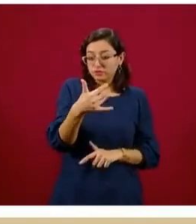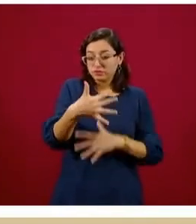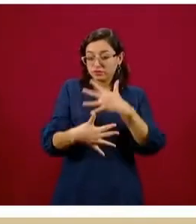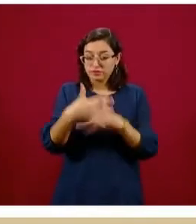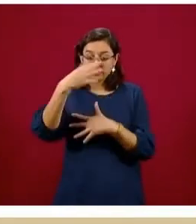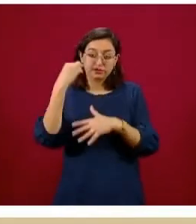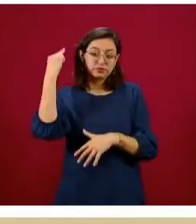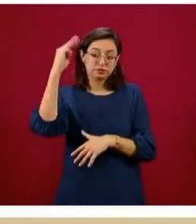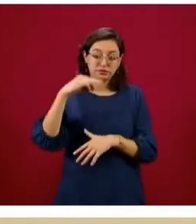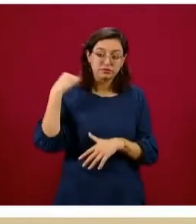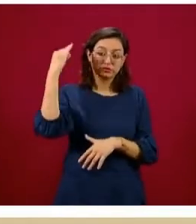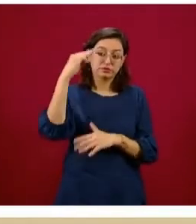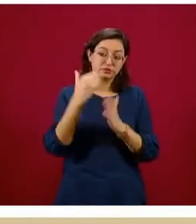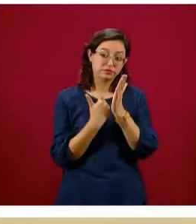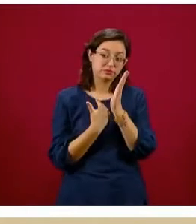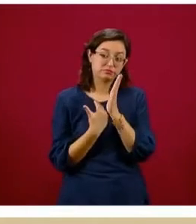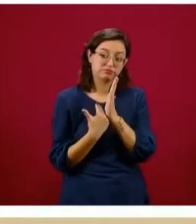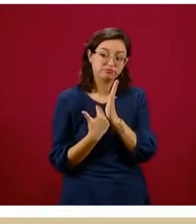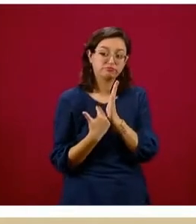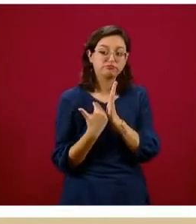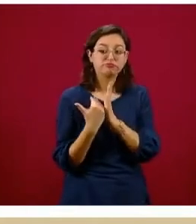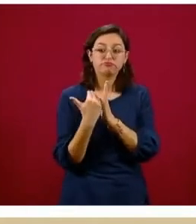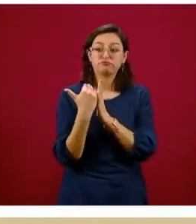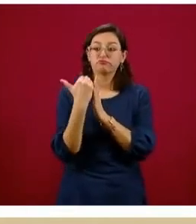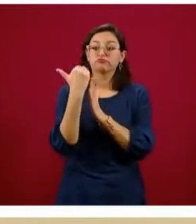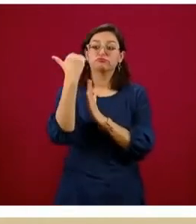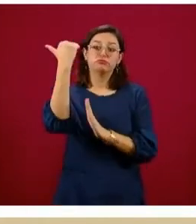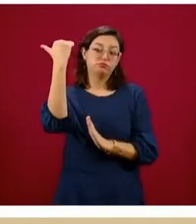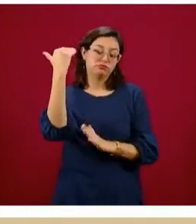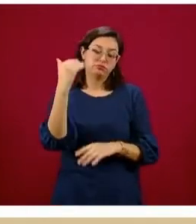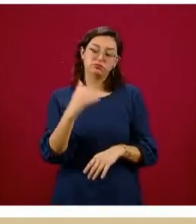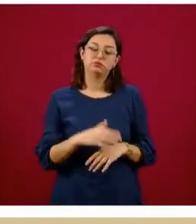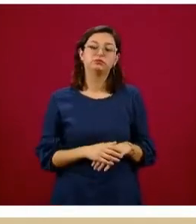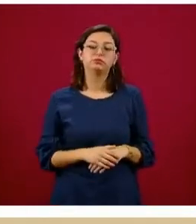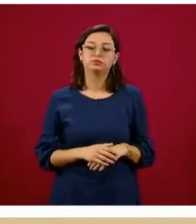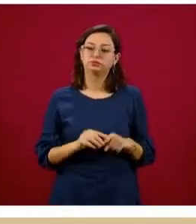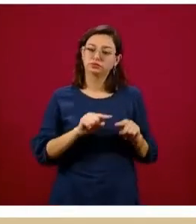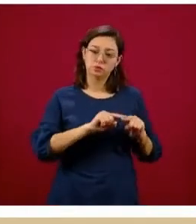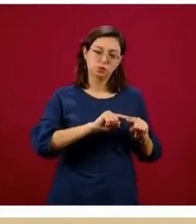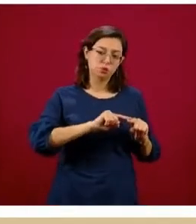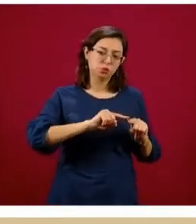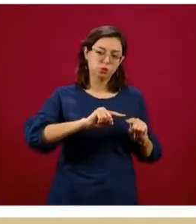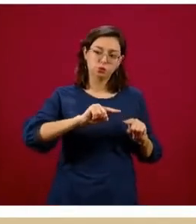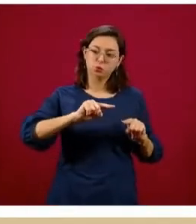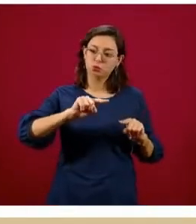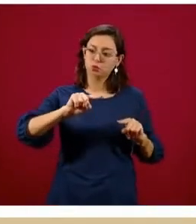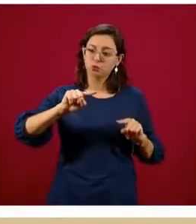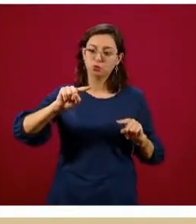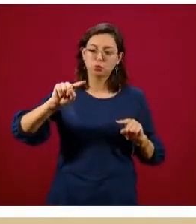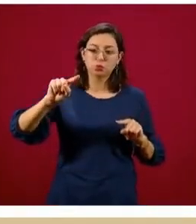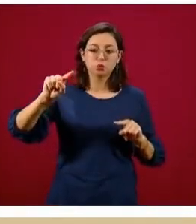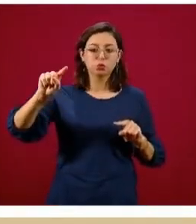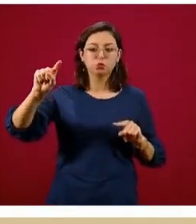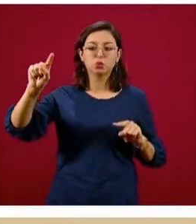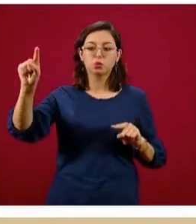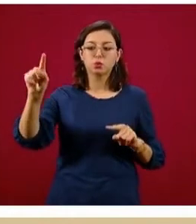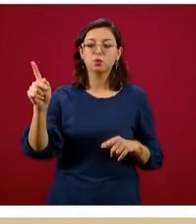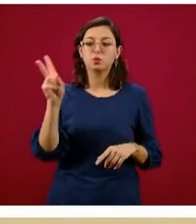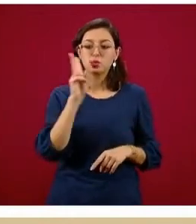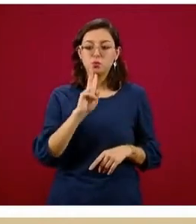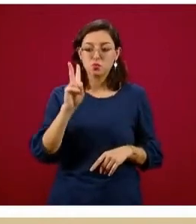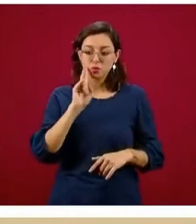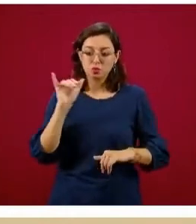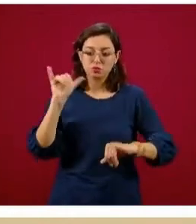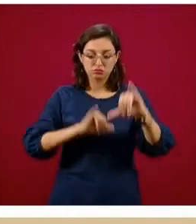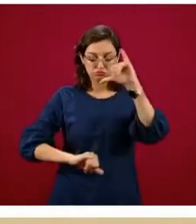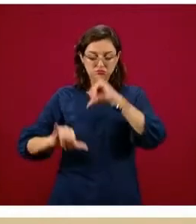marzo y desde que inicia ese incremento ha habido una tendencia completamente ascendente en la cual estas pruebas se